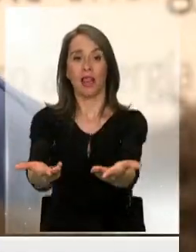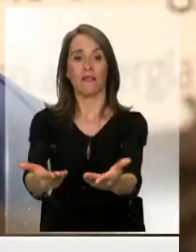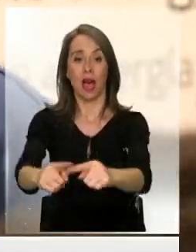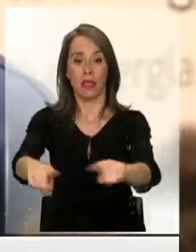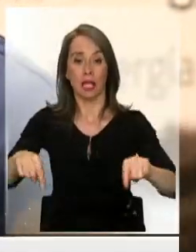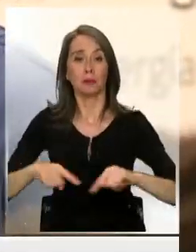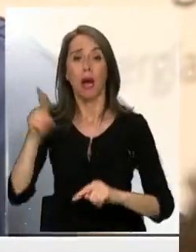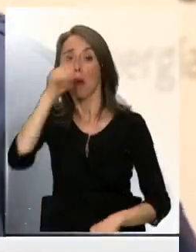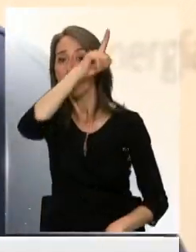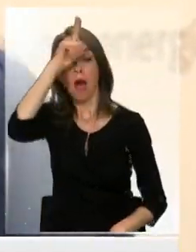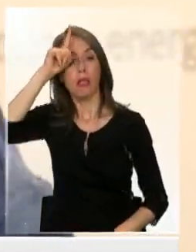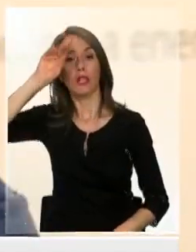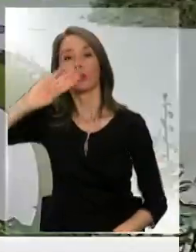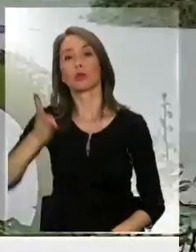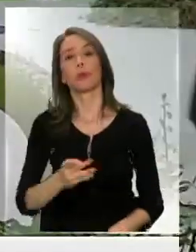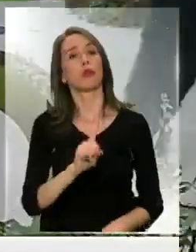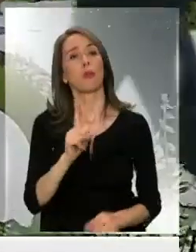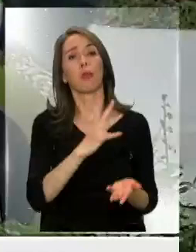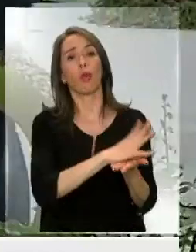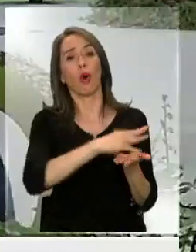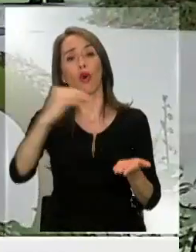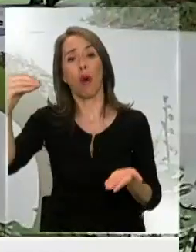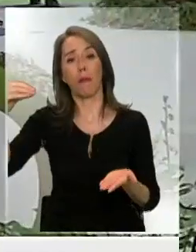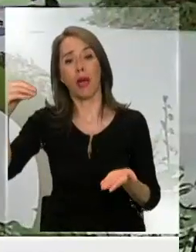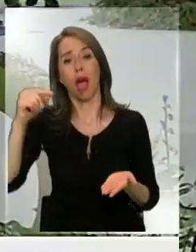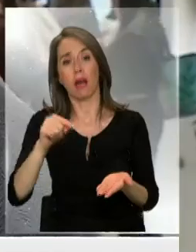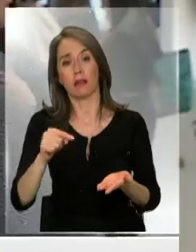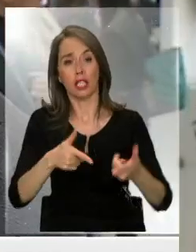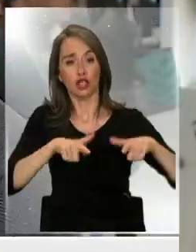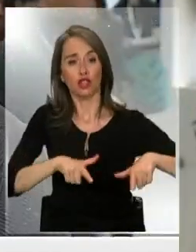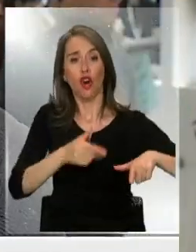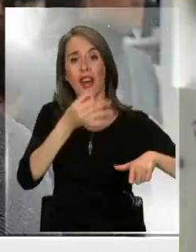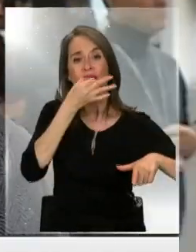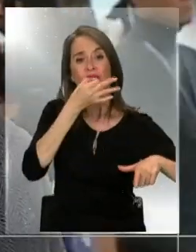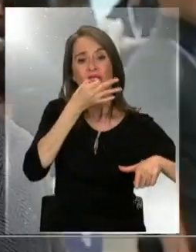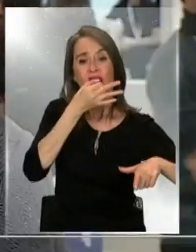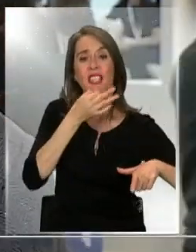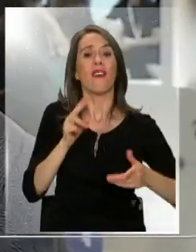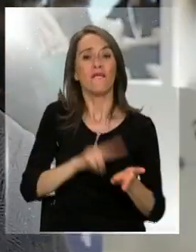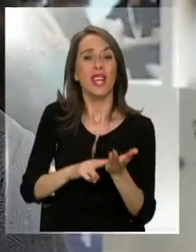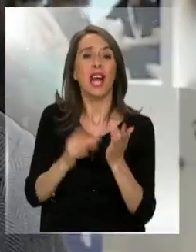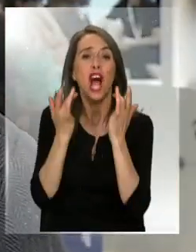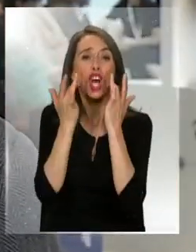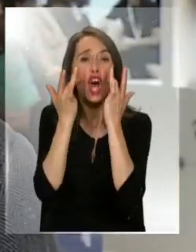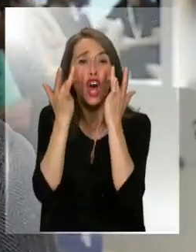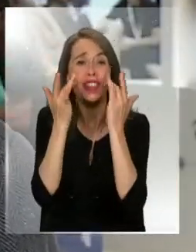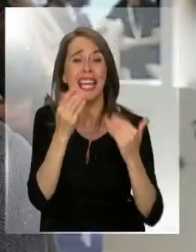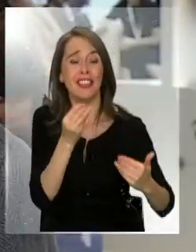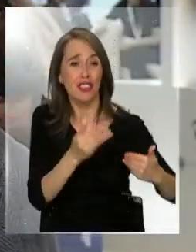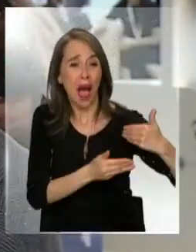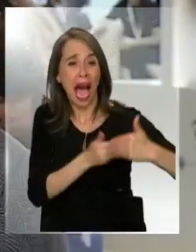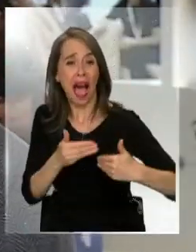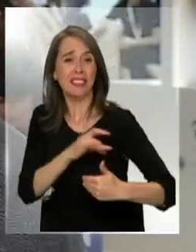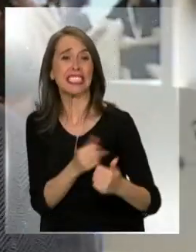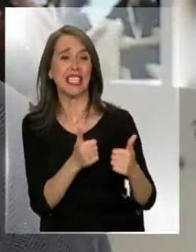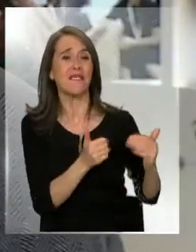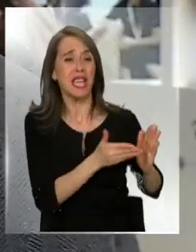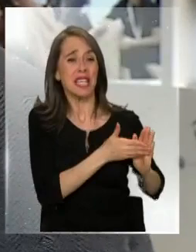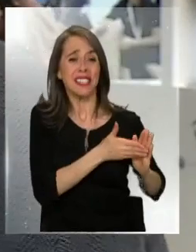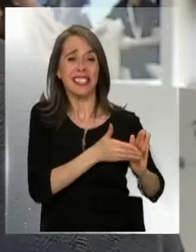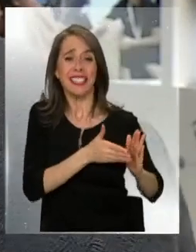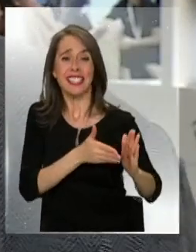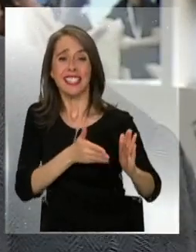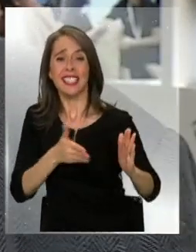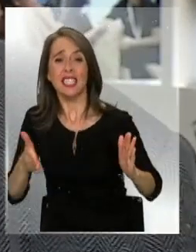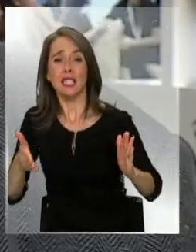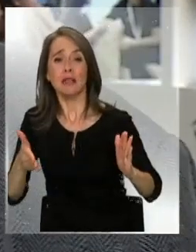no existió la posibilidad de replicarlo. La verdad, estábamos muy contentos con lo que estábamos avanzando, pero sin lugar a dudas, eso